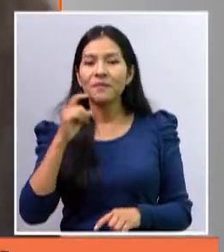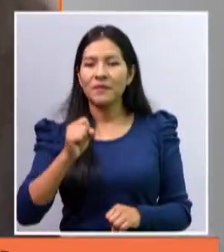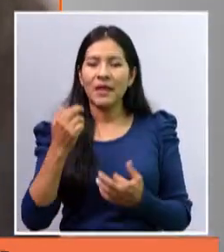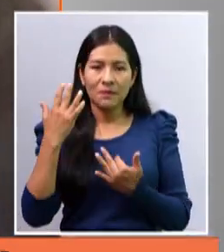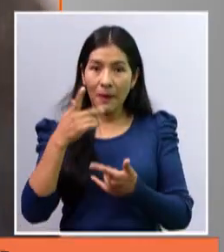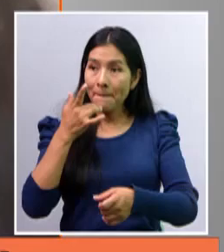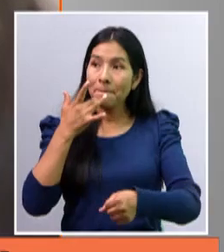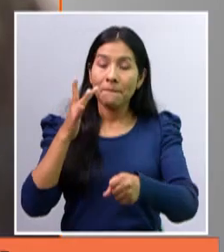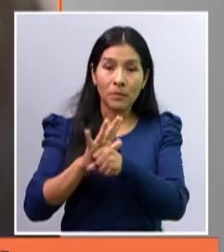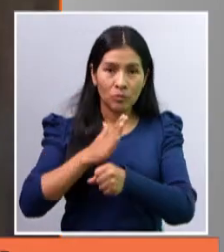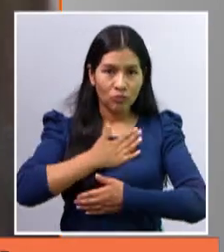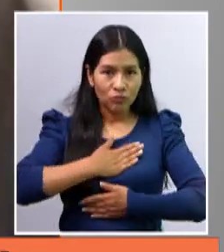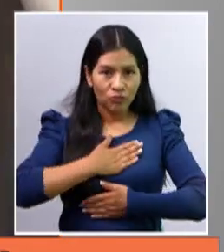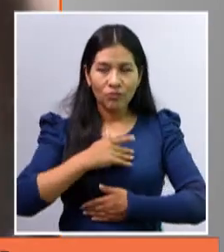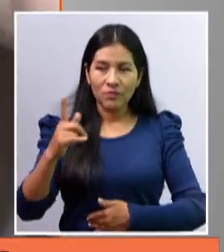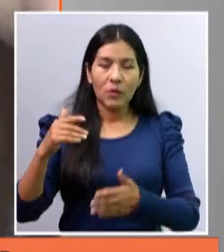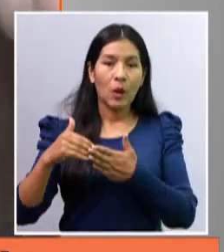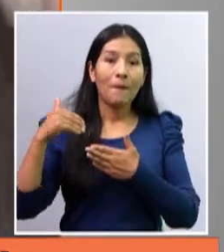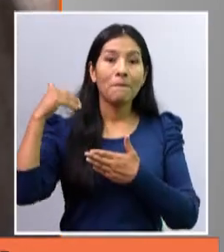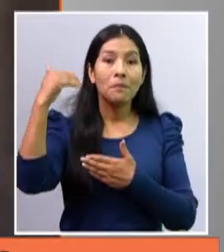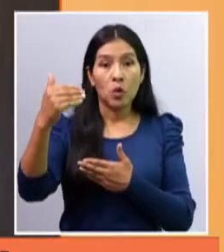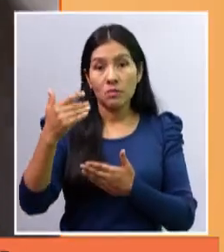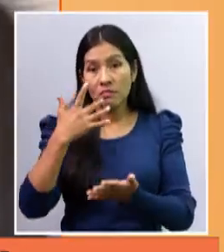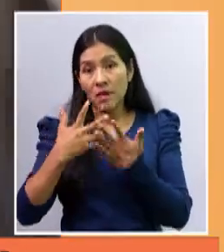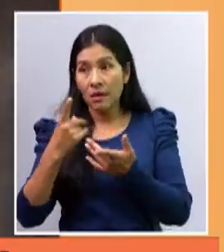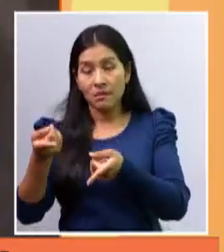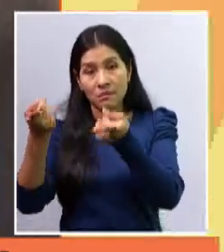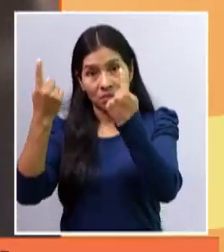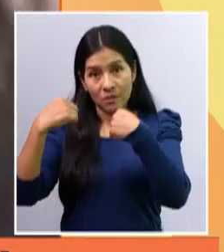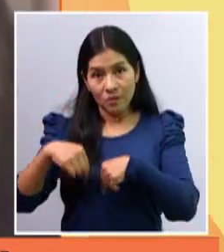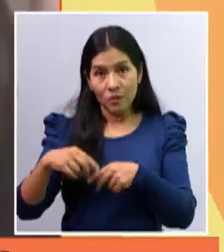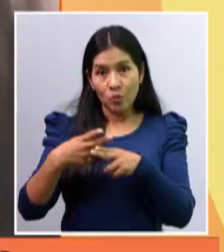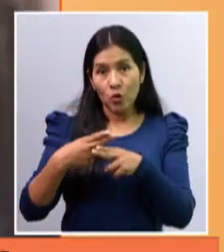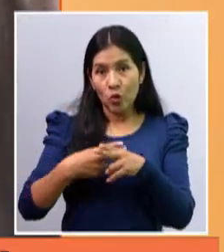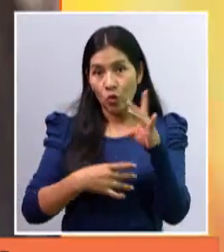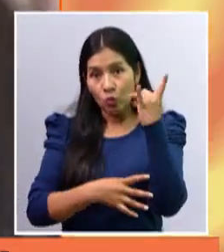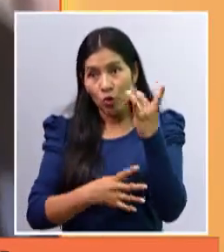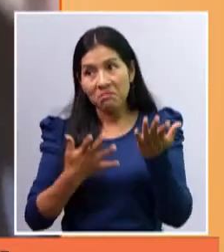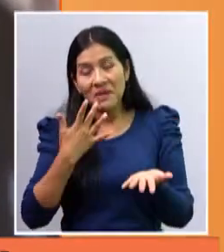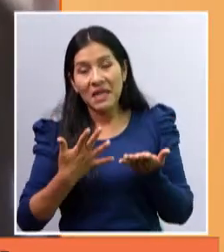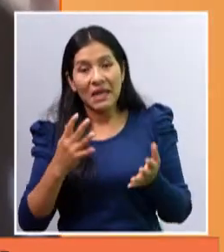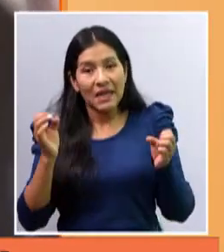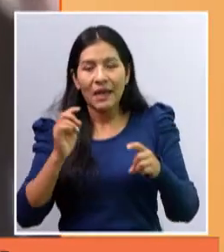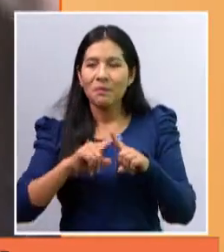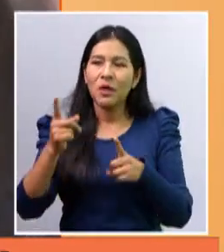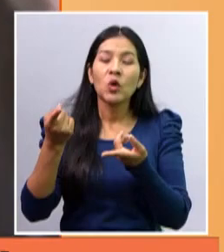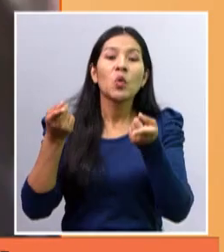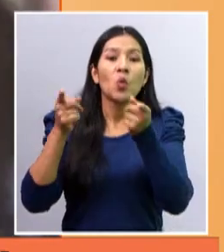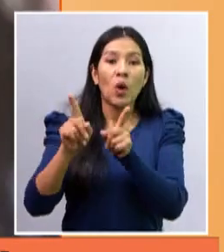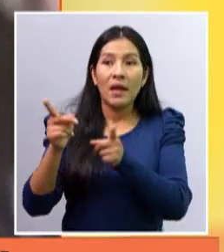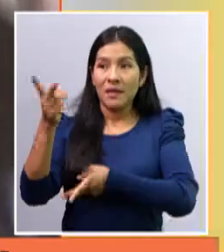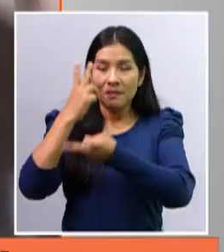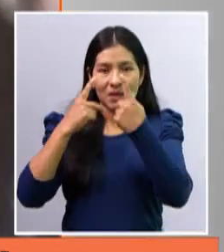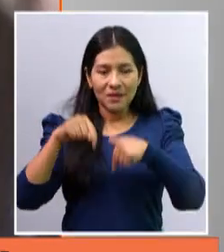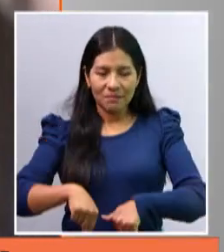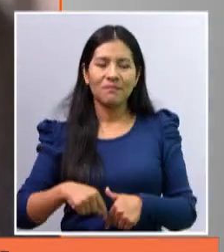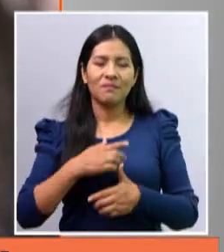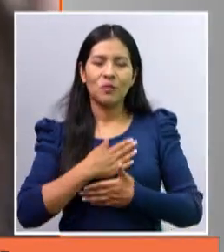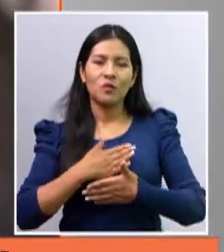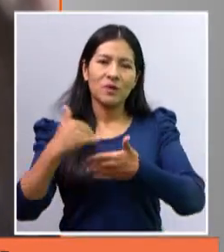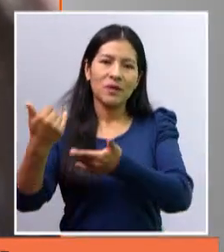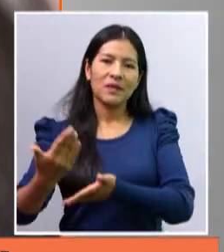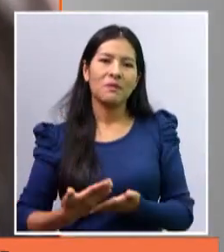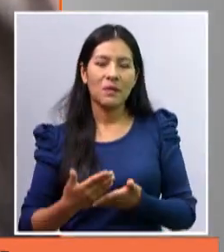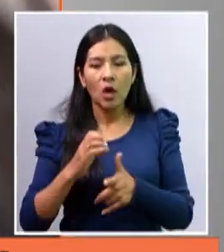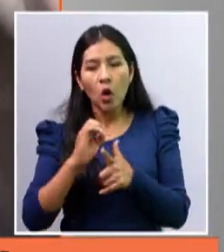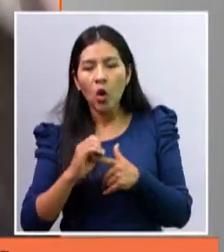extenso también en el programa no sé si vas a regresar a Bolivia pronto creo que no pero cuando estés aquí en el estudio y